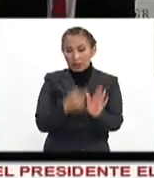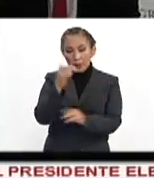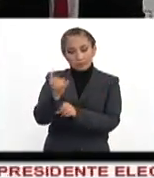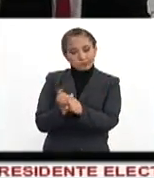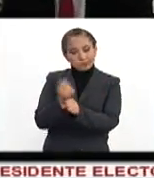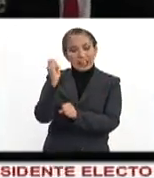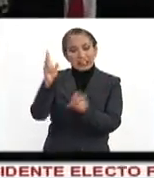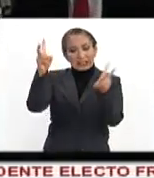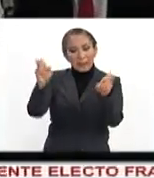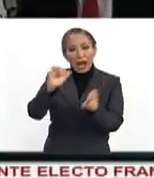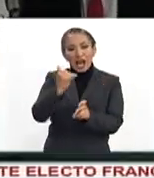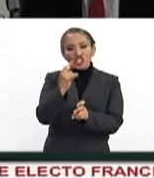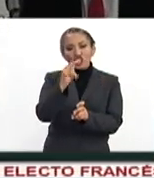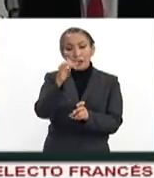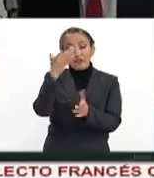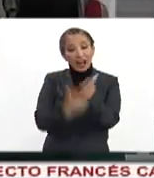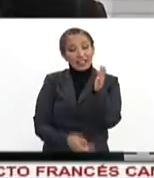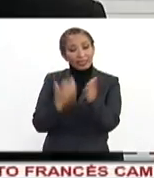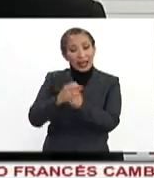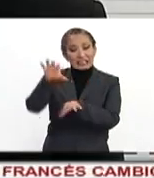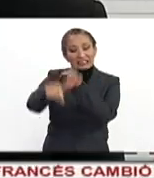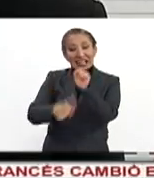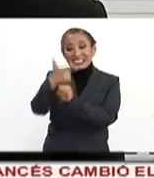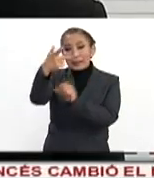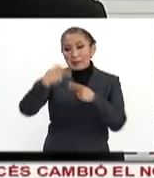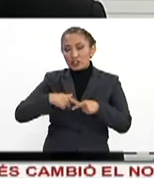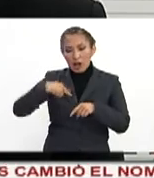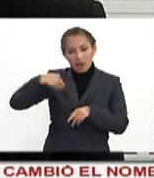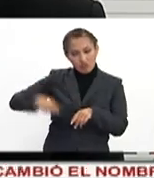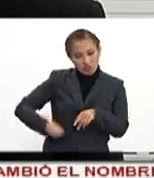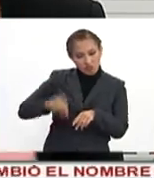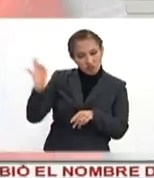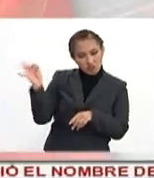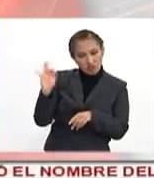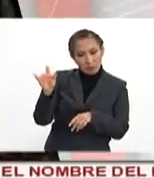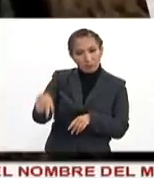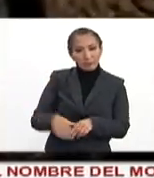avances en el caso Ayotzinapa. Aún falta por detener a 7 personas.